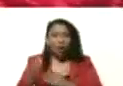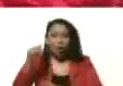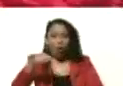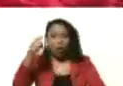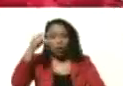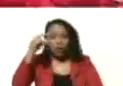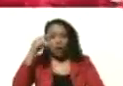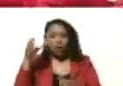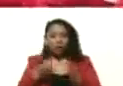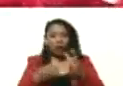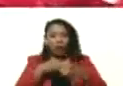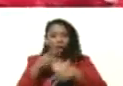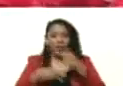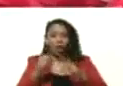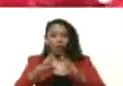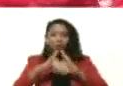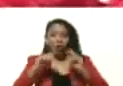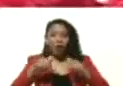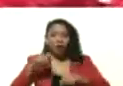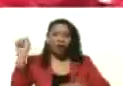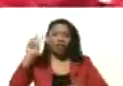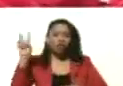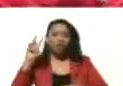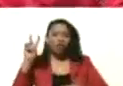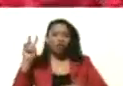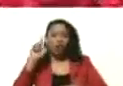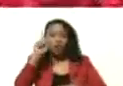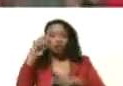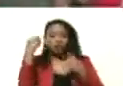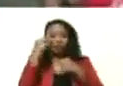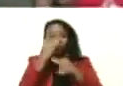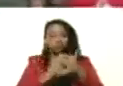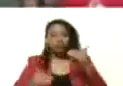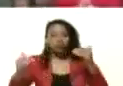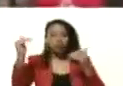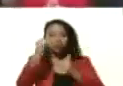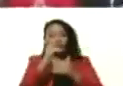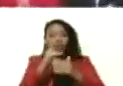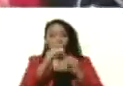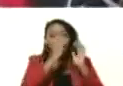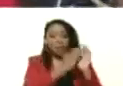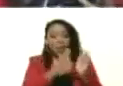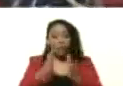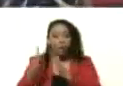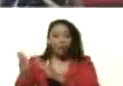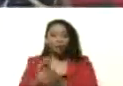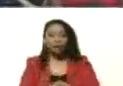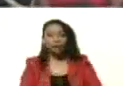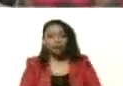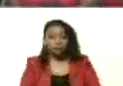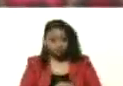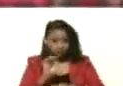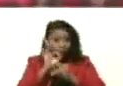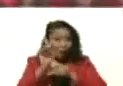nuestro partido en toda Venezuela pasa a un nivel superior de organización. ¿Me